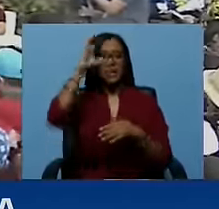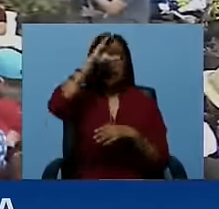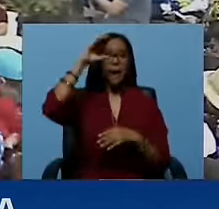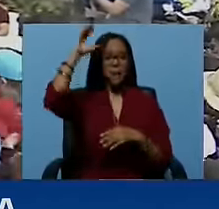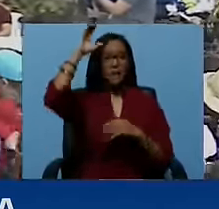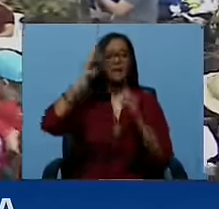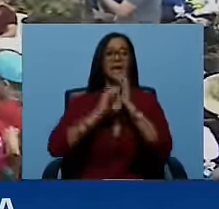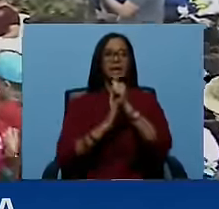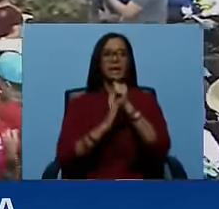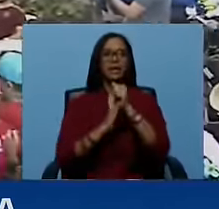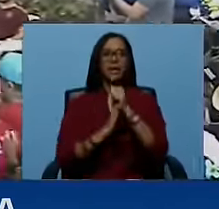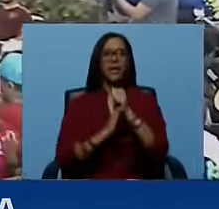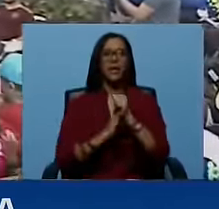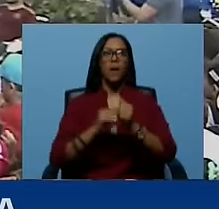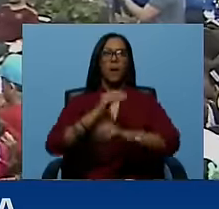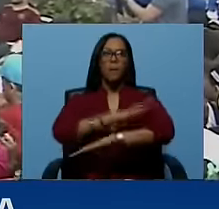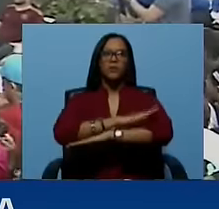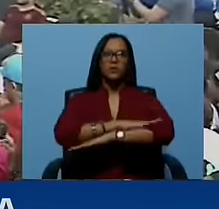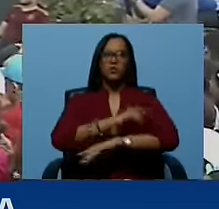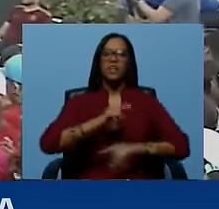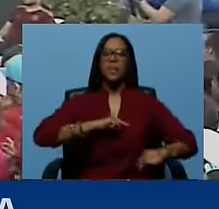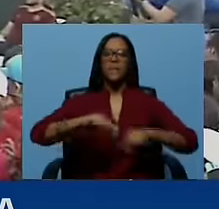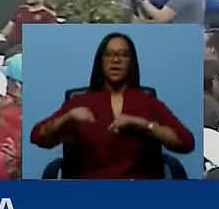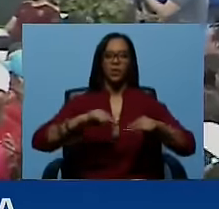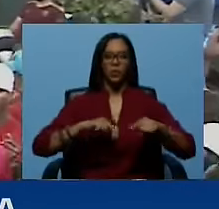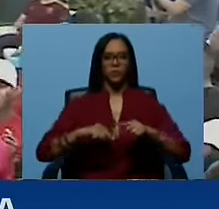de liderazgo, posiciones de mando.